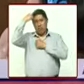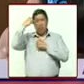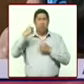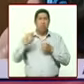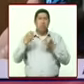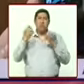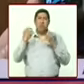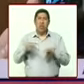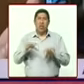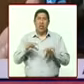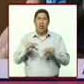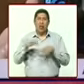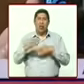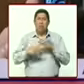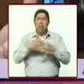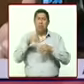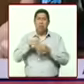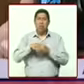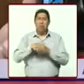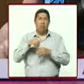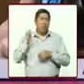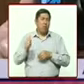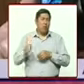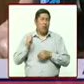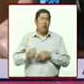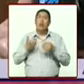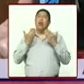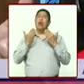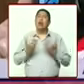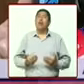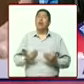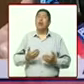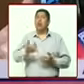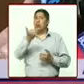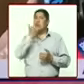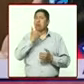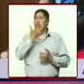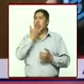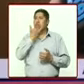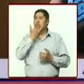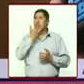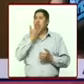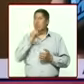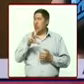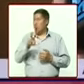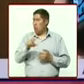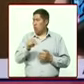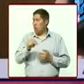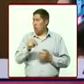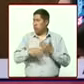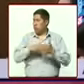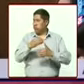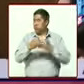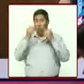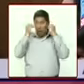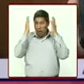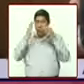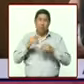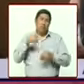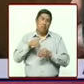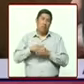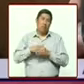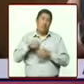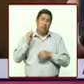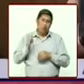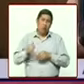le ha interesado que se lleve a cabo las elecciones judiciales. Esperamos que ahora lo que está ocurriendo pues no tenga ningún fruto y más bien las elecciones judiciales se